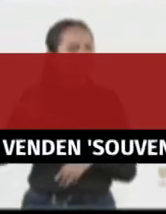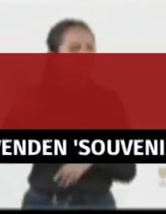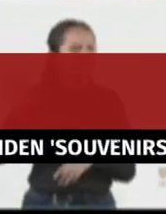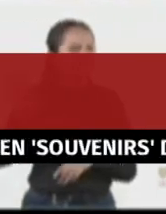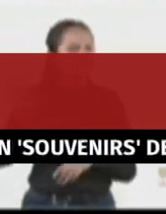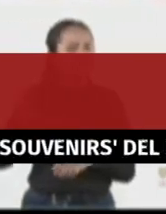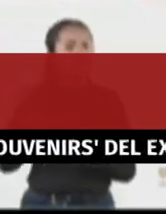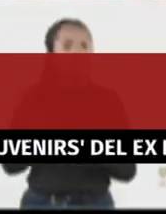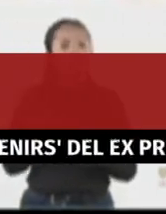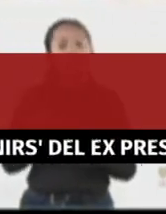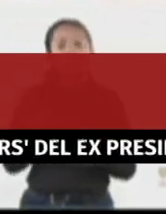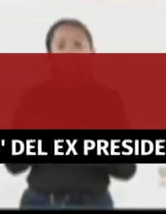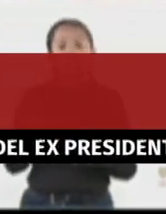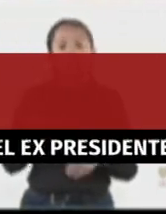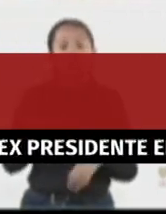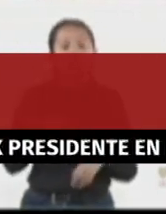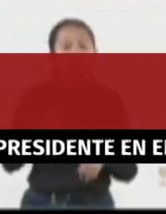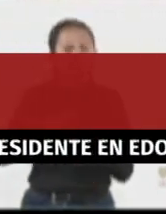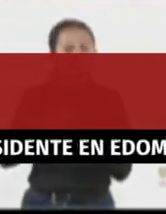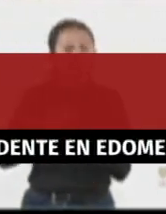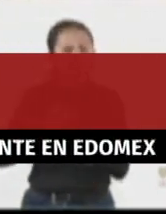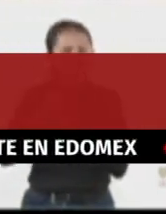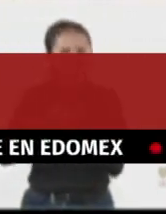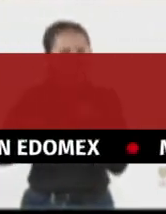¿Quién de aquí quiere ser veterinaria?